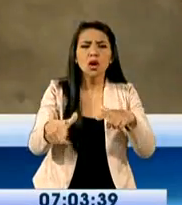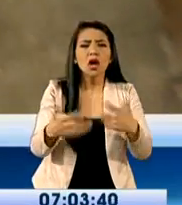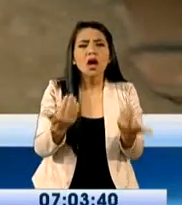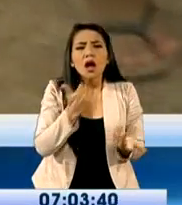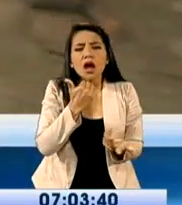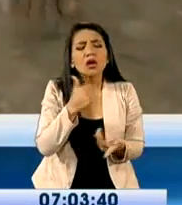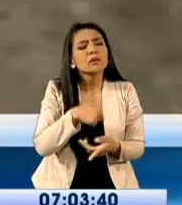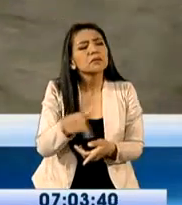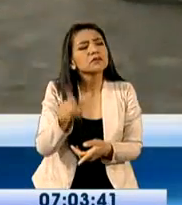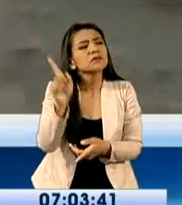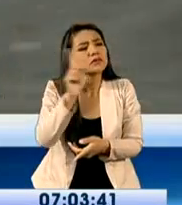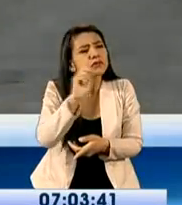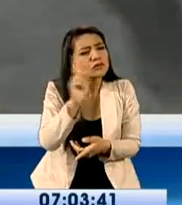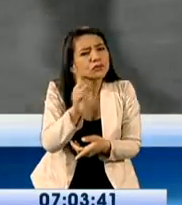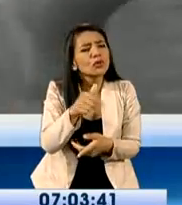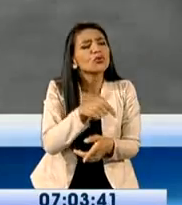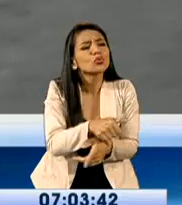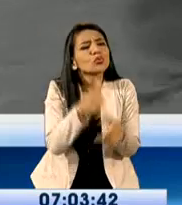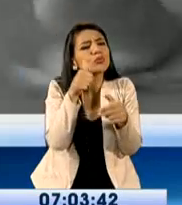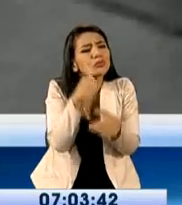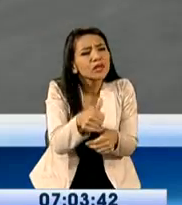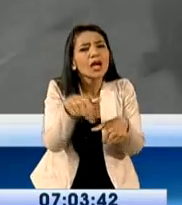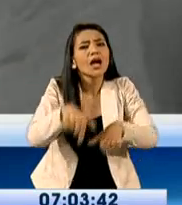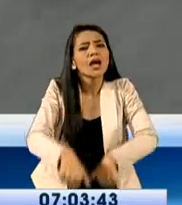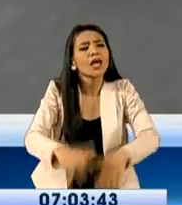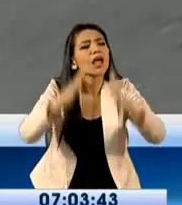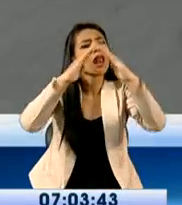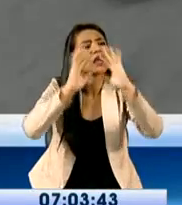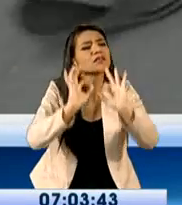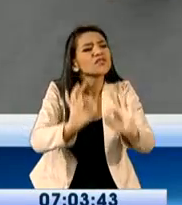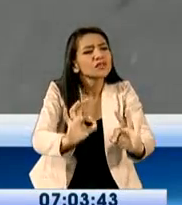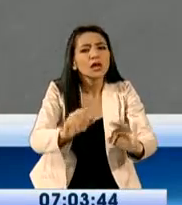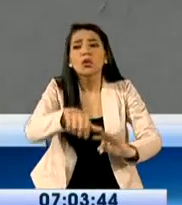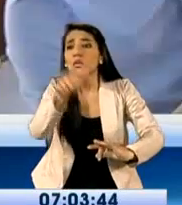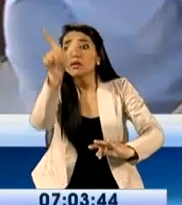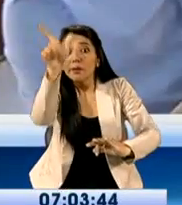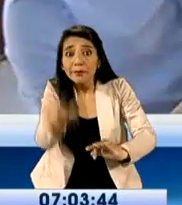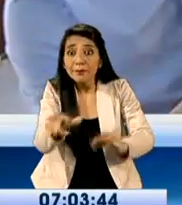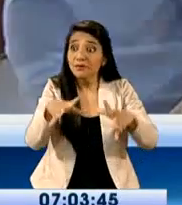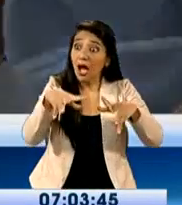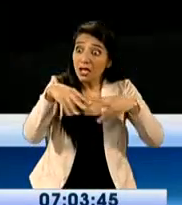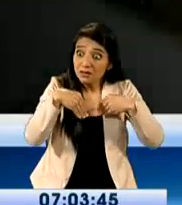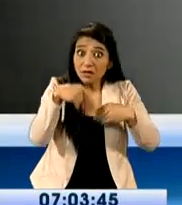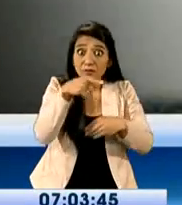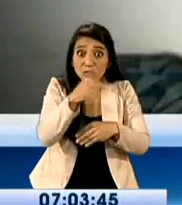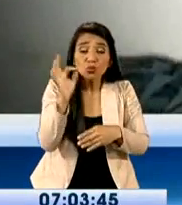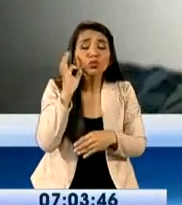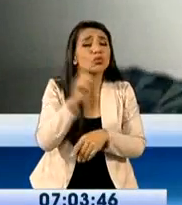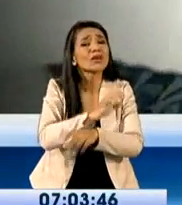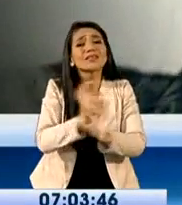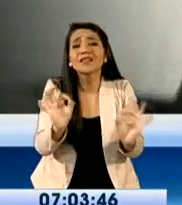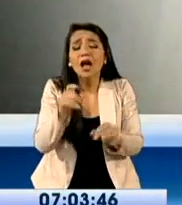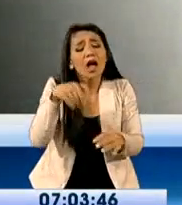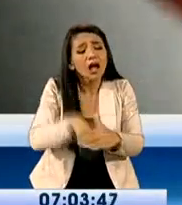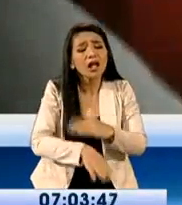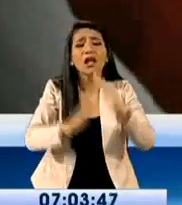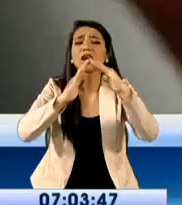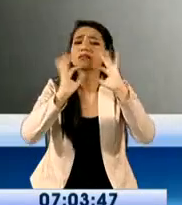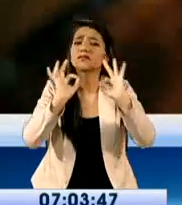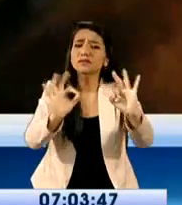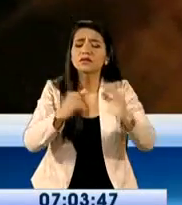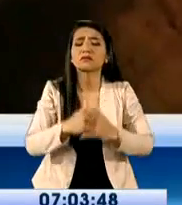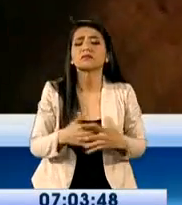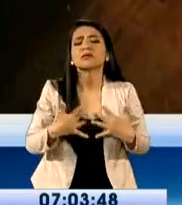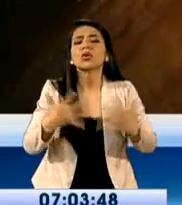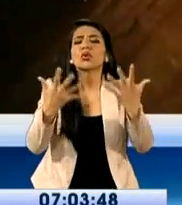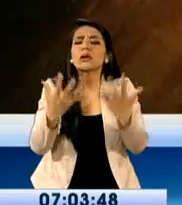Le digo, nunca vas a estar mejor, le digo, en ningún lado, porque nadie, le digo, te va a aceptar lo que tú haces. Quiere volver a ser, ubicar las